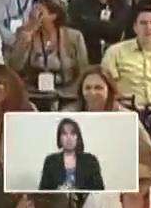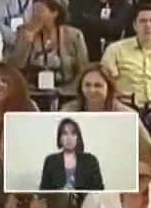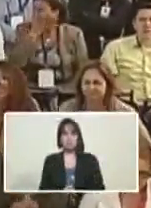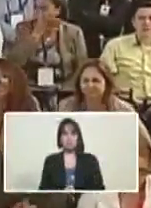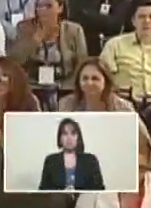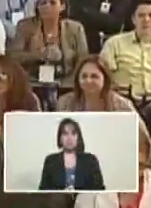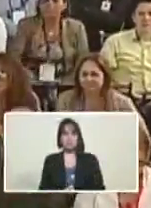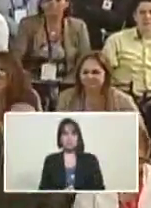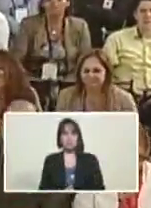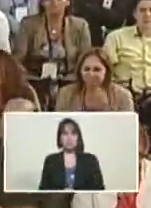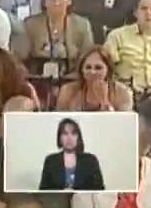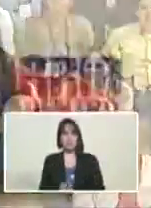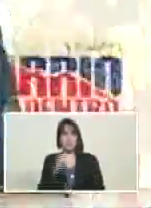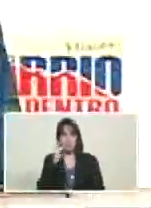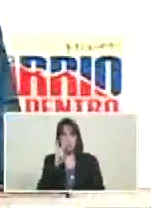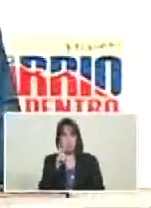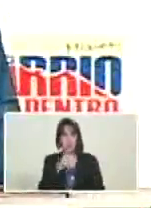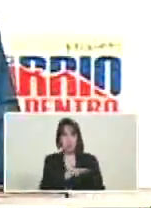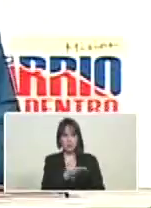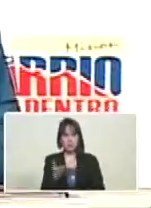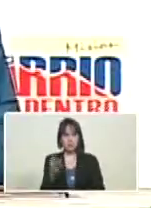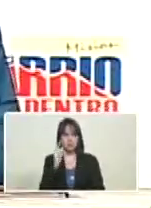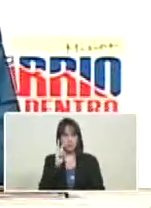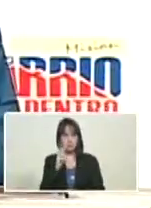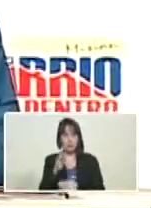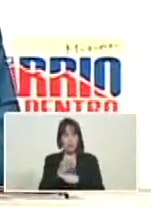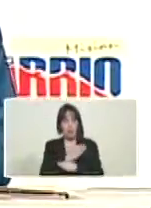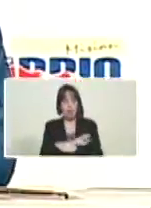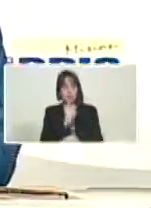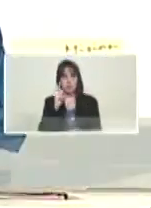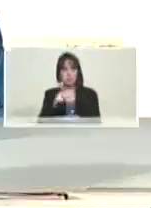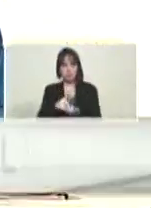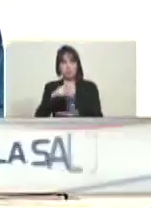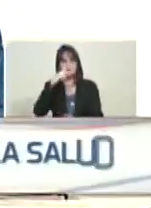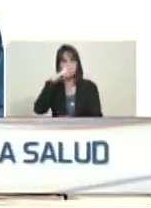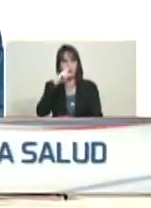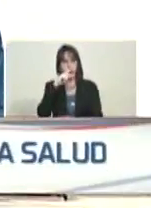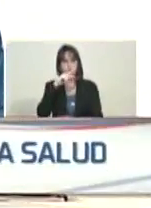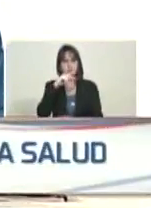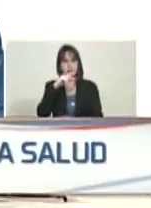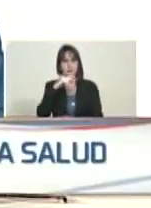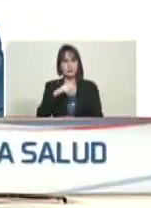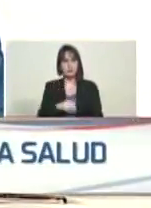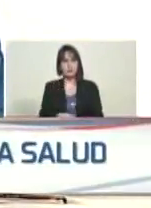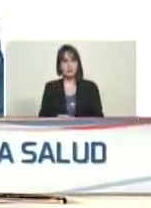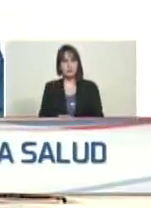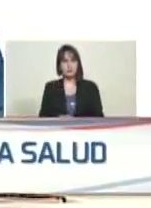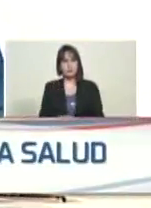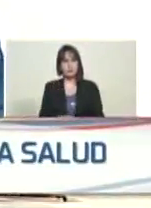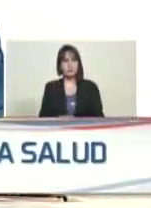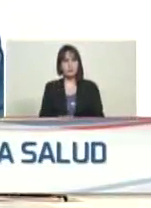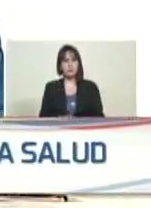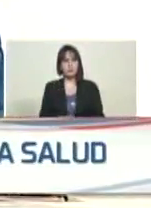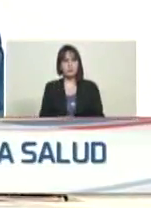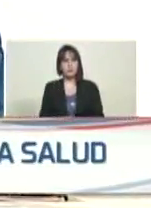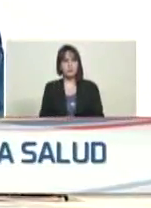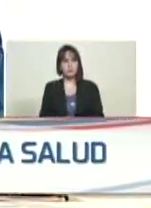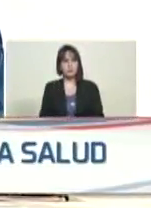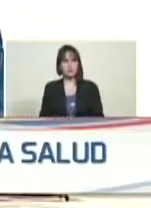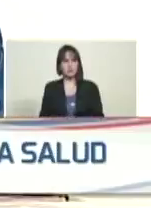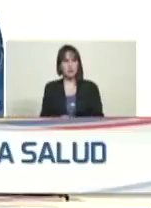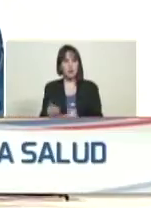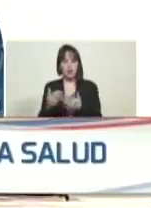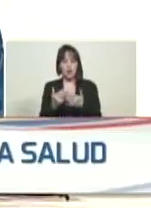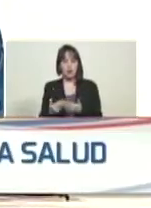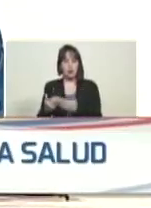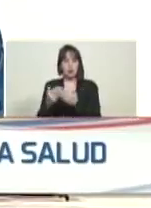Vamos, fíjense ustedes. Antes de darle la palabra a la